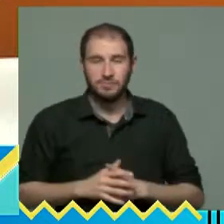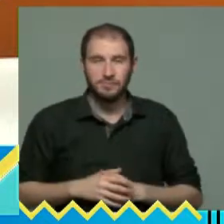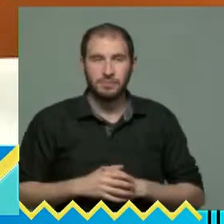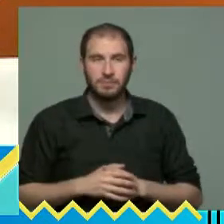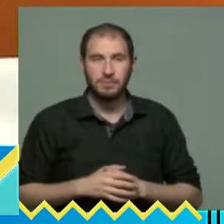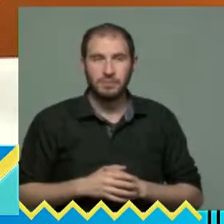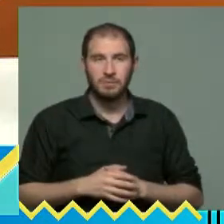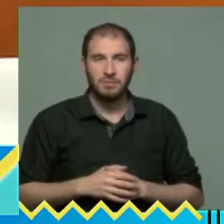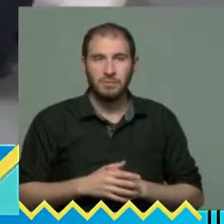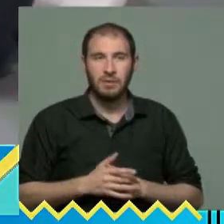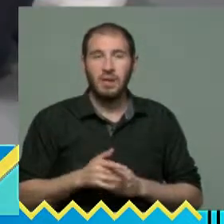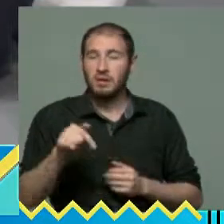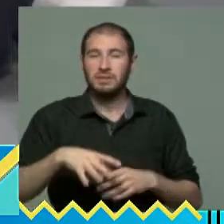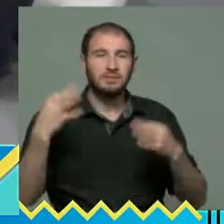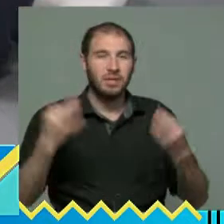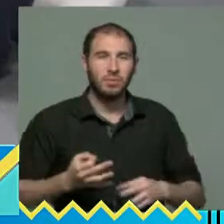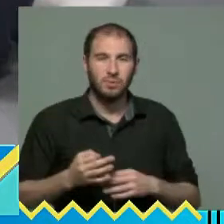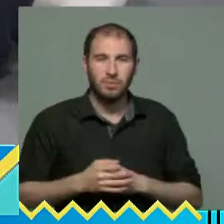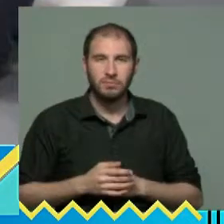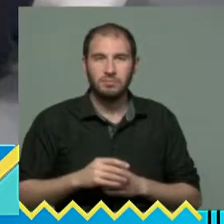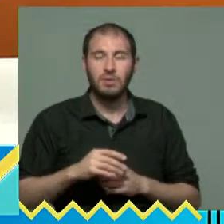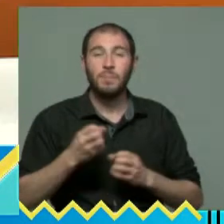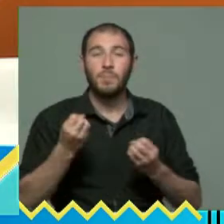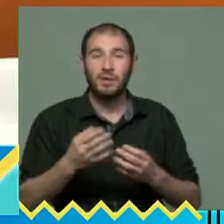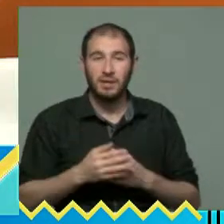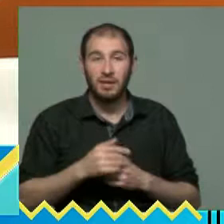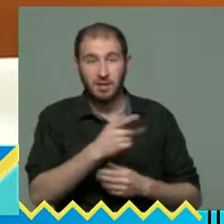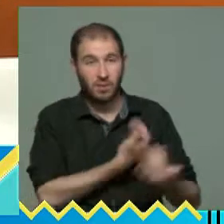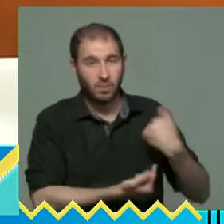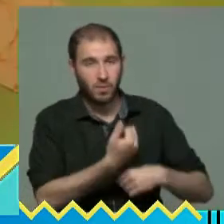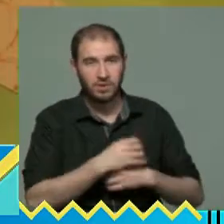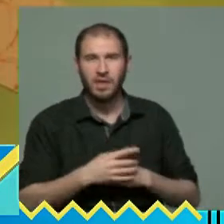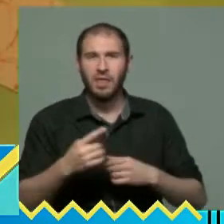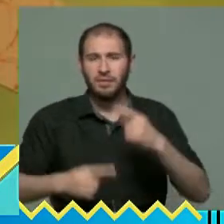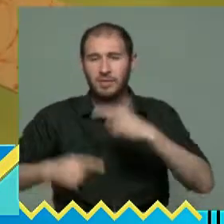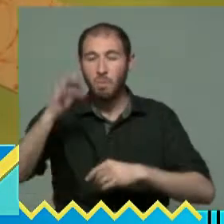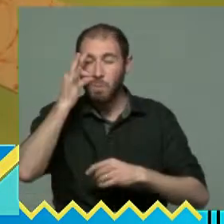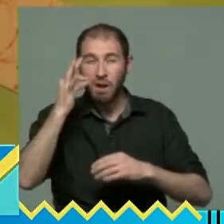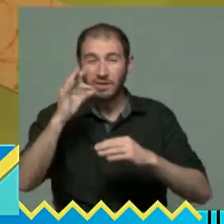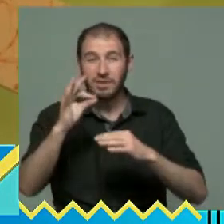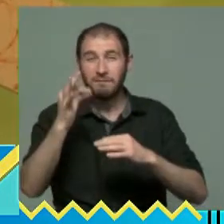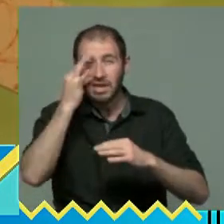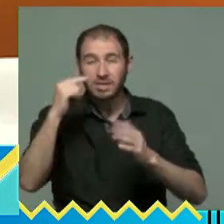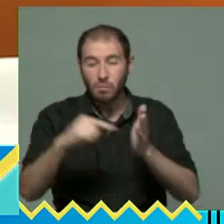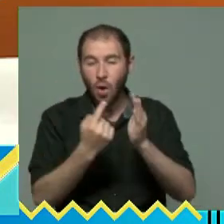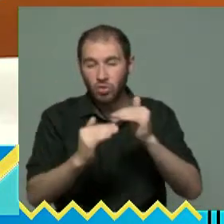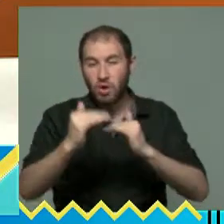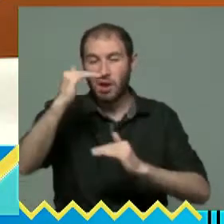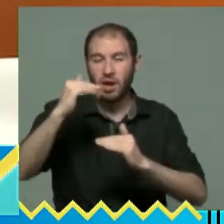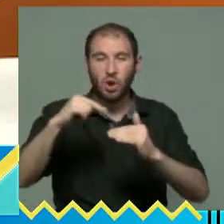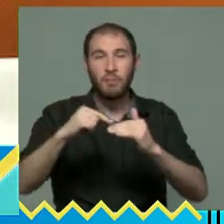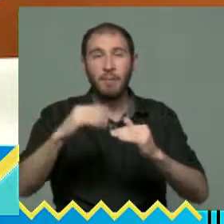que entiendo que sin duda el que ha salido, sobre todo por lo que decía Carlos, una diferencia de 20 puntos con el segundo, que es el